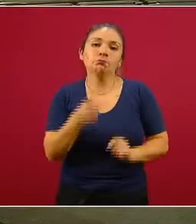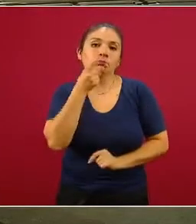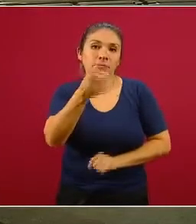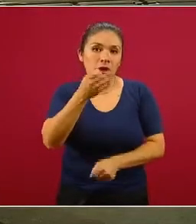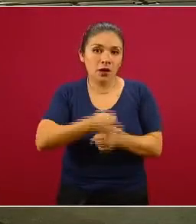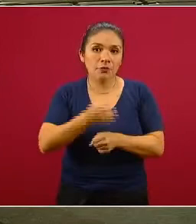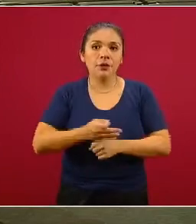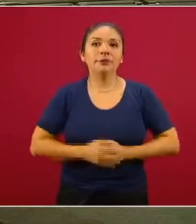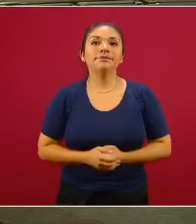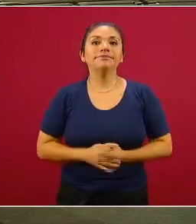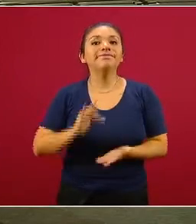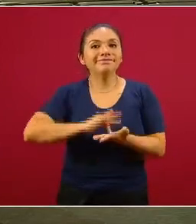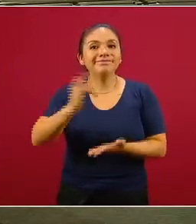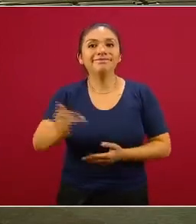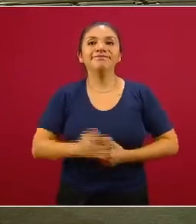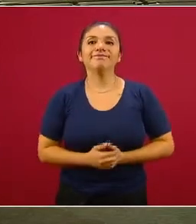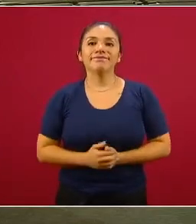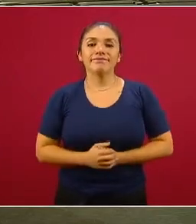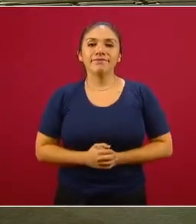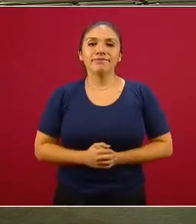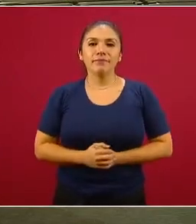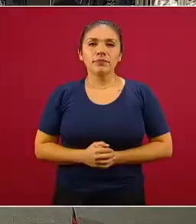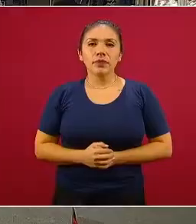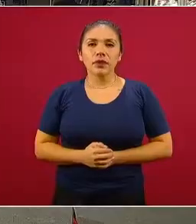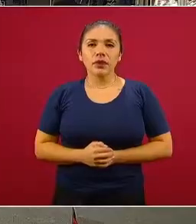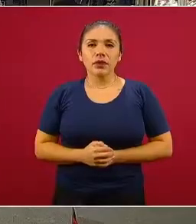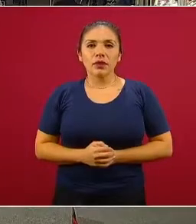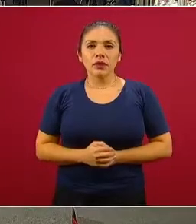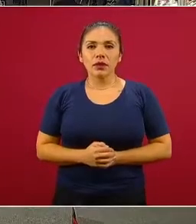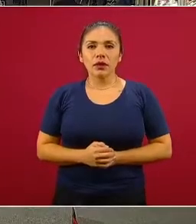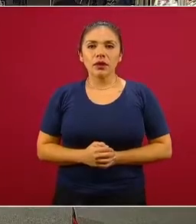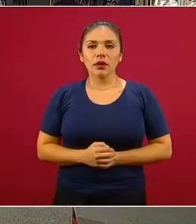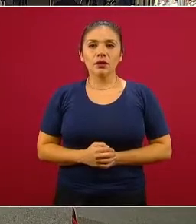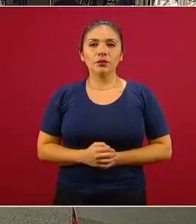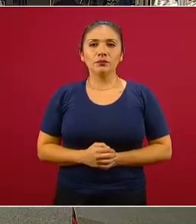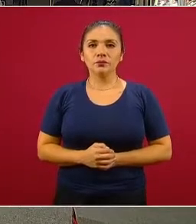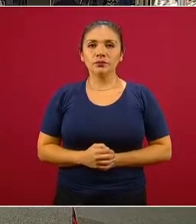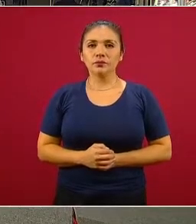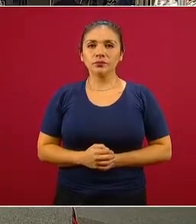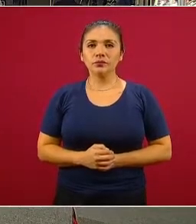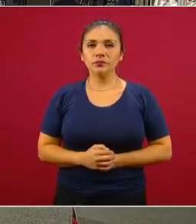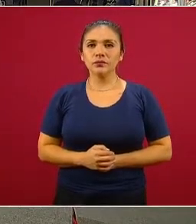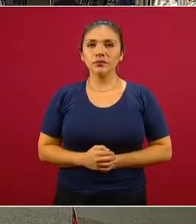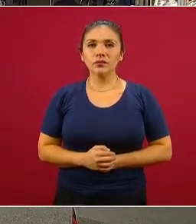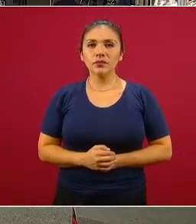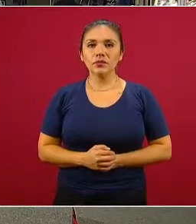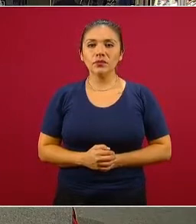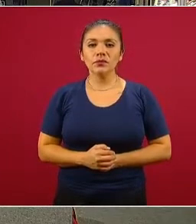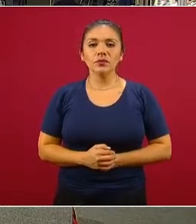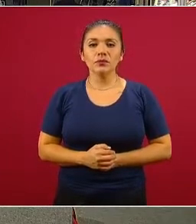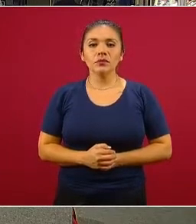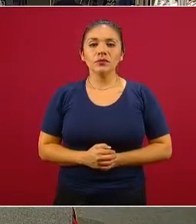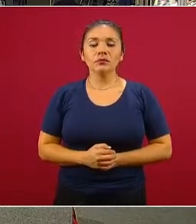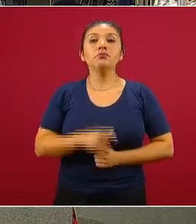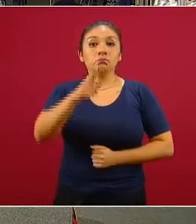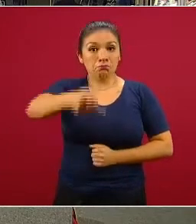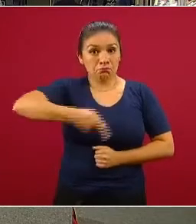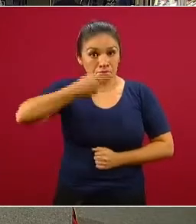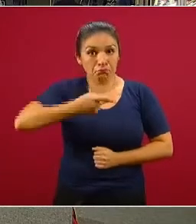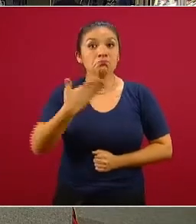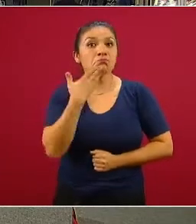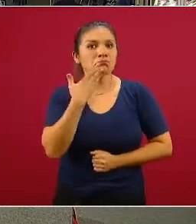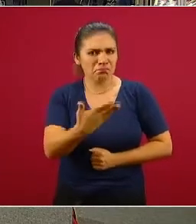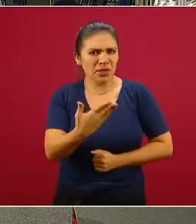momento. Gracias, Carlos. ¿La curva no se aplana de forma nacional? Es una excelente pregunta